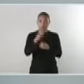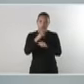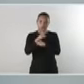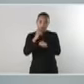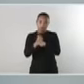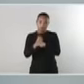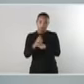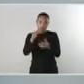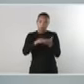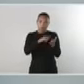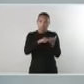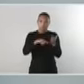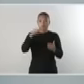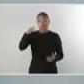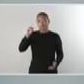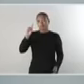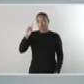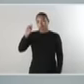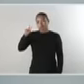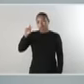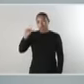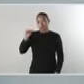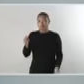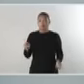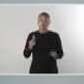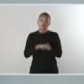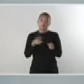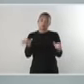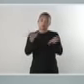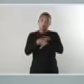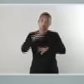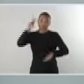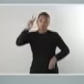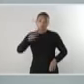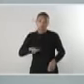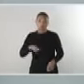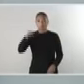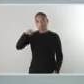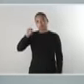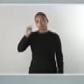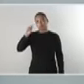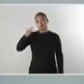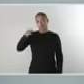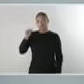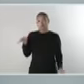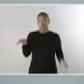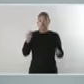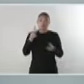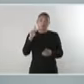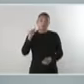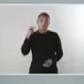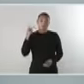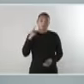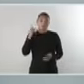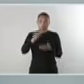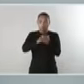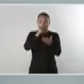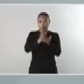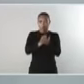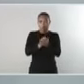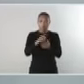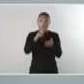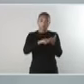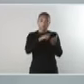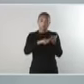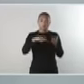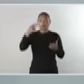que votes morena morena Es el cambio verdadero morena es el partido de los tama ulipecos bota morena vota Héctor